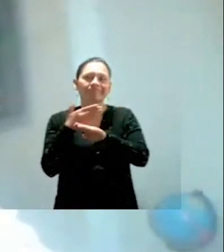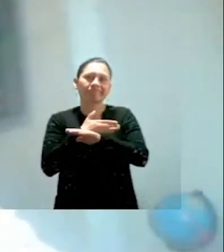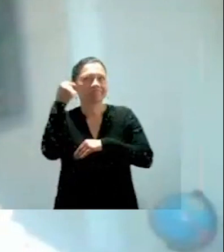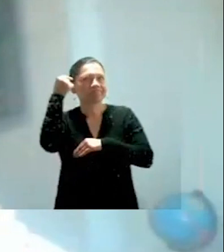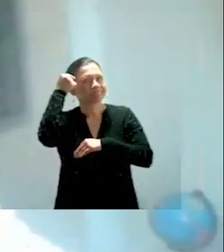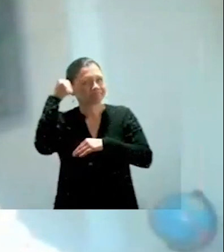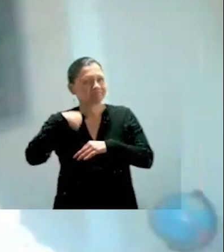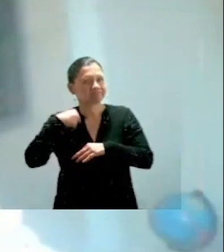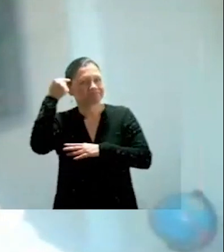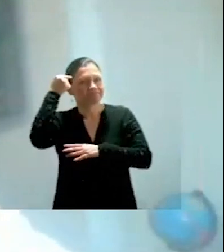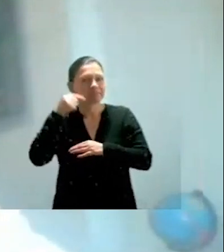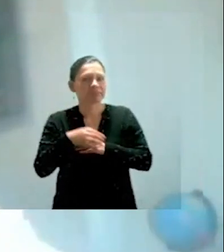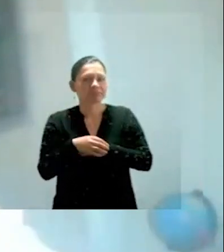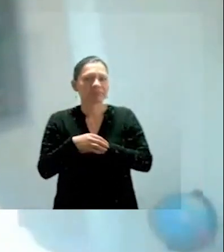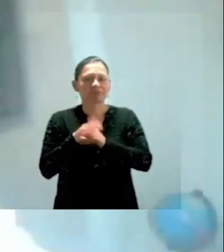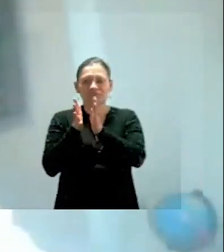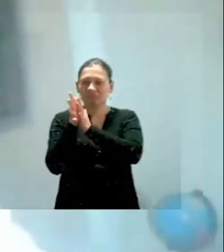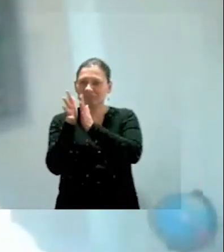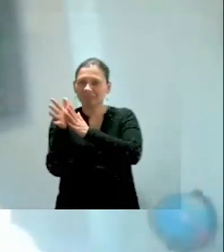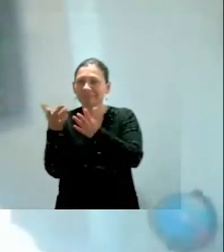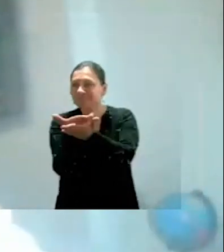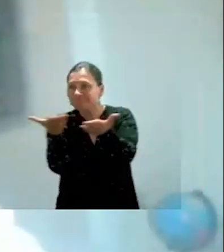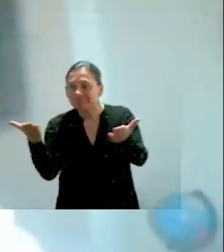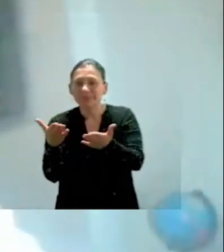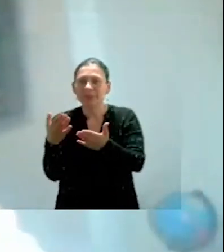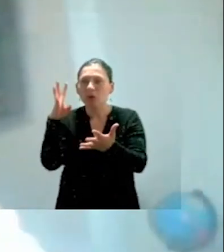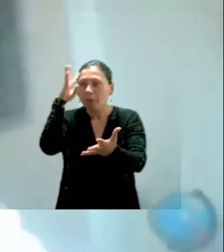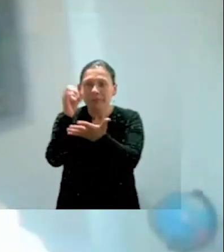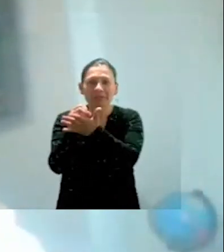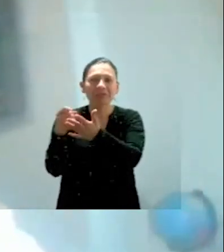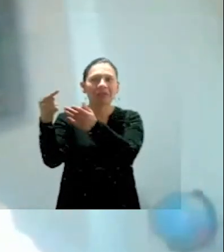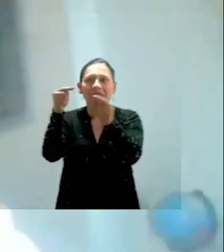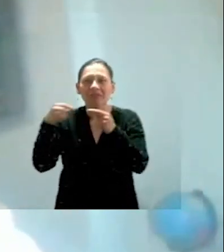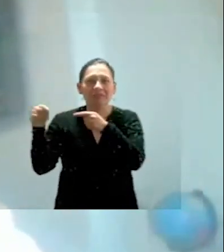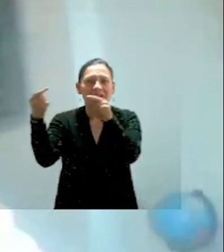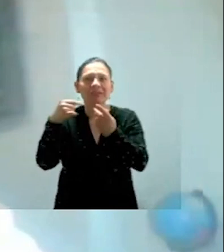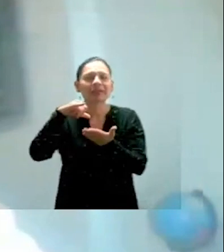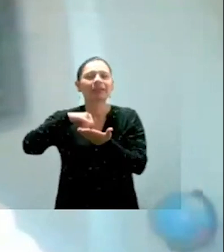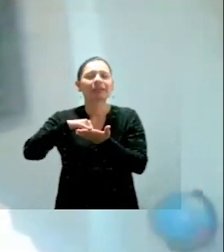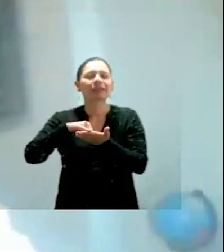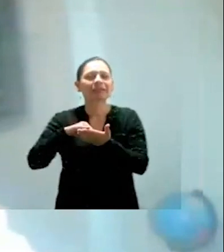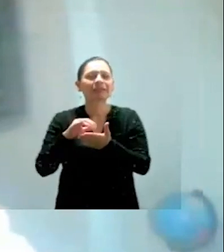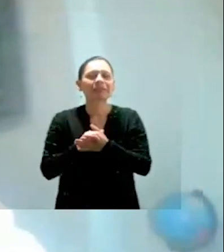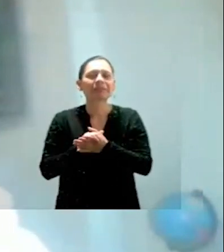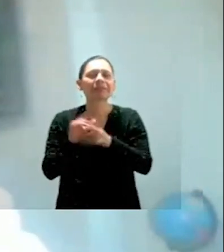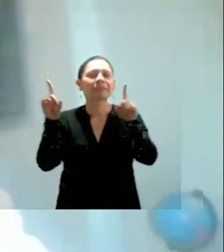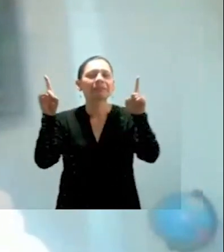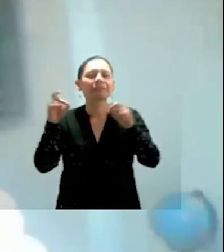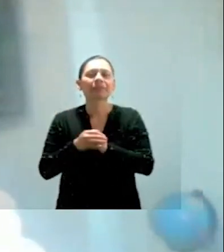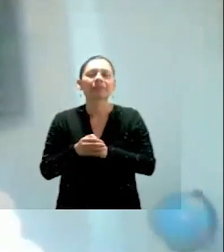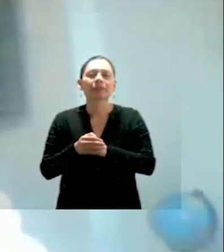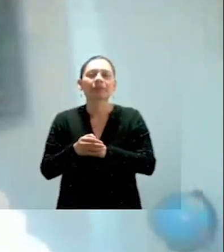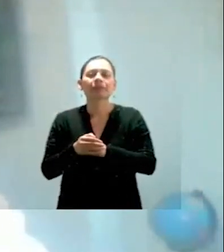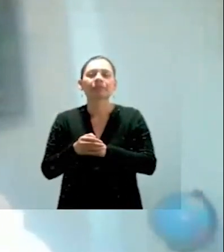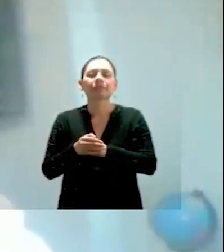tutela por parte del juez constitucional. Es decir, la tutela se ha ido engrosando, se ha ido como